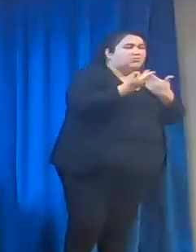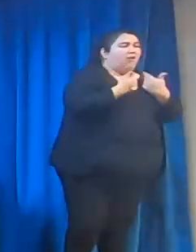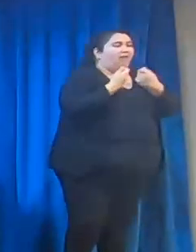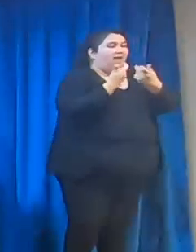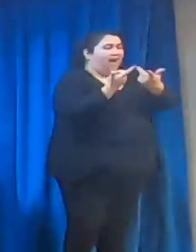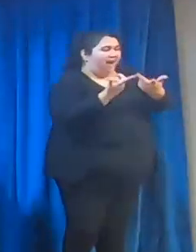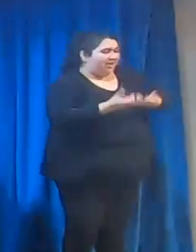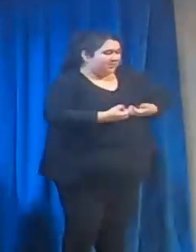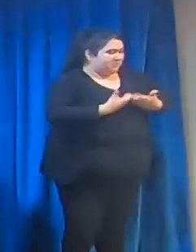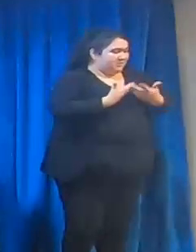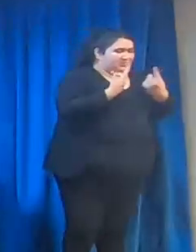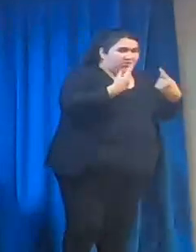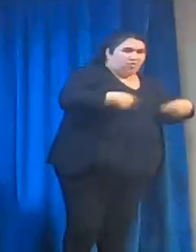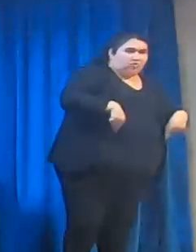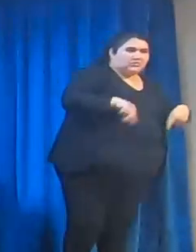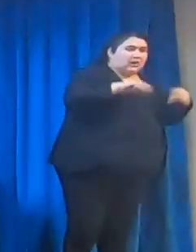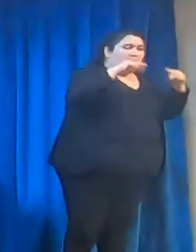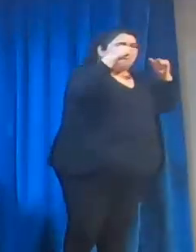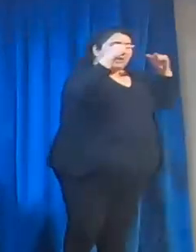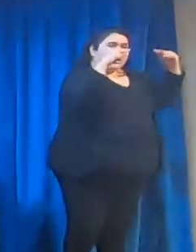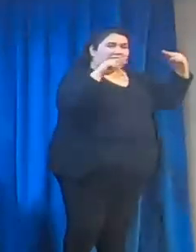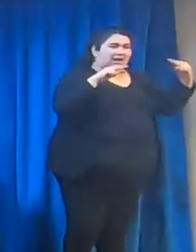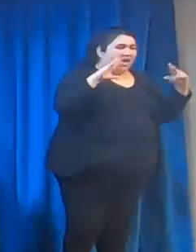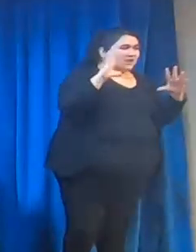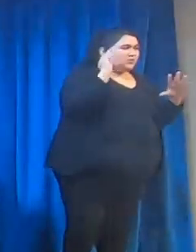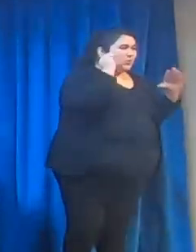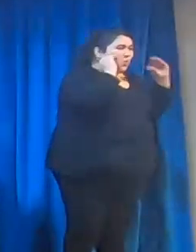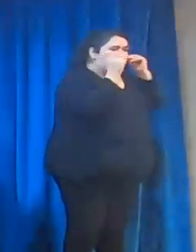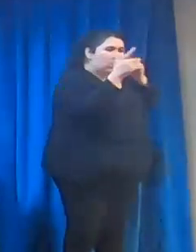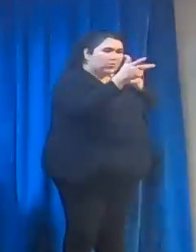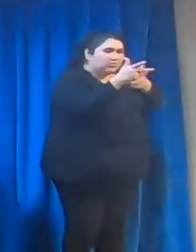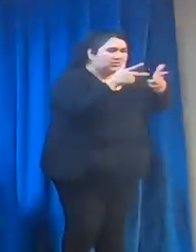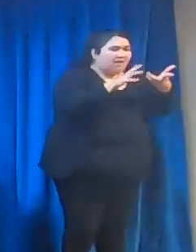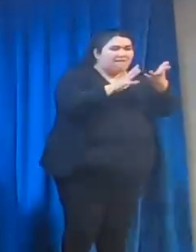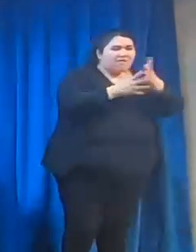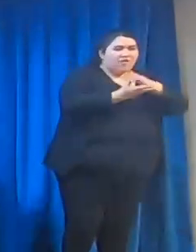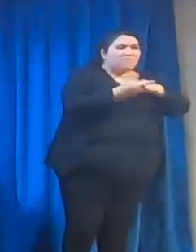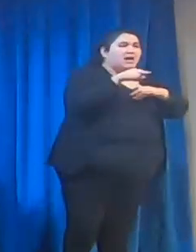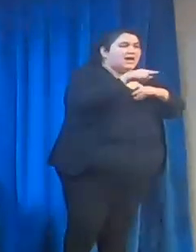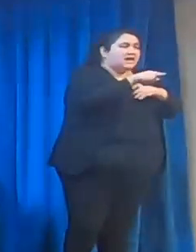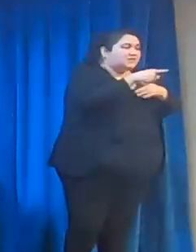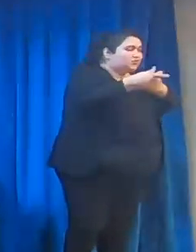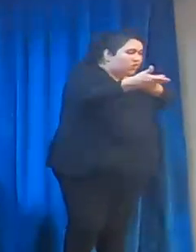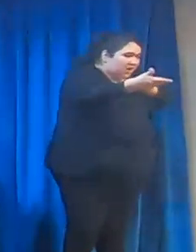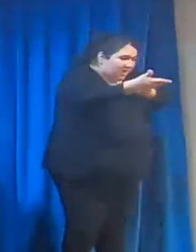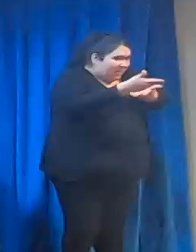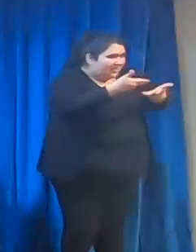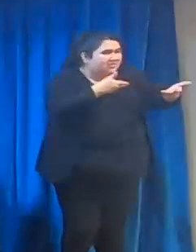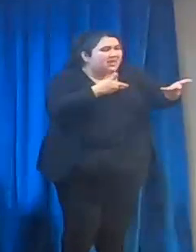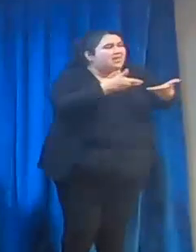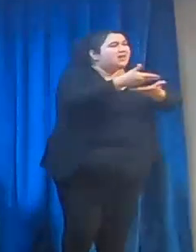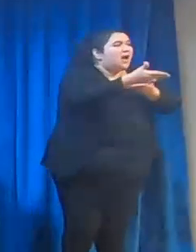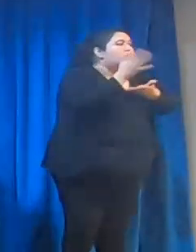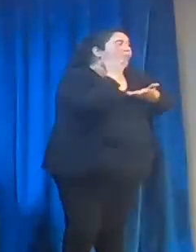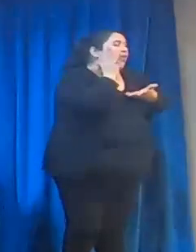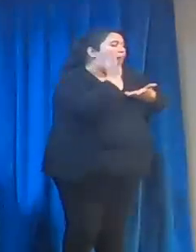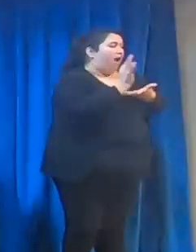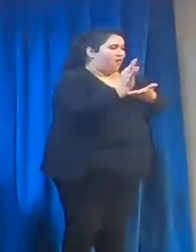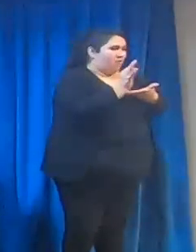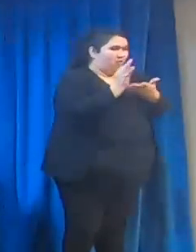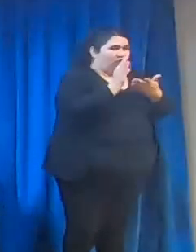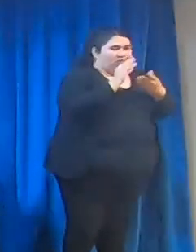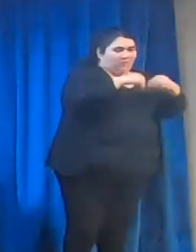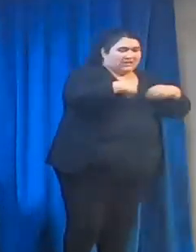las maneras en las que se miran y se escuchan, las maneras en las que se genera un intercambio acerca de algo que tienen en